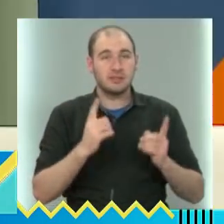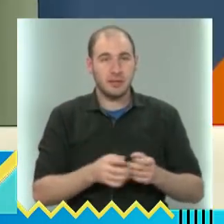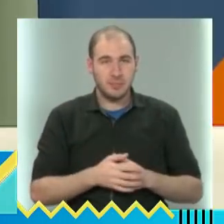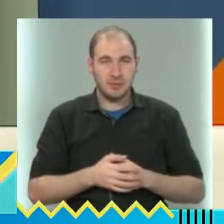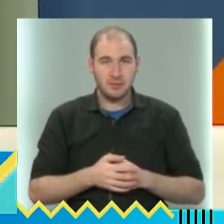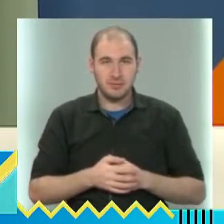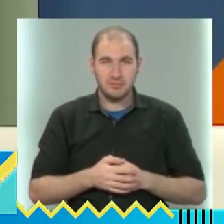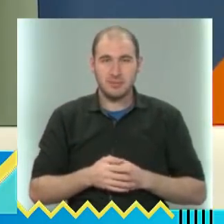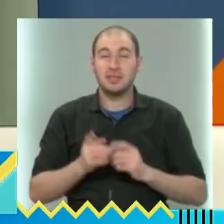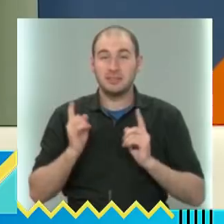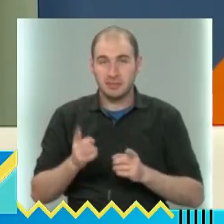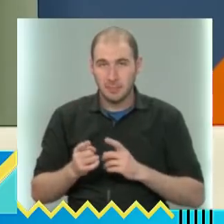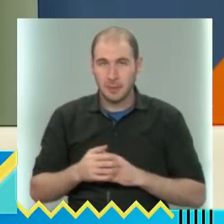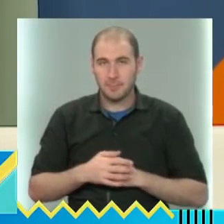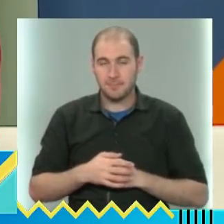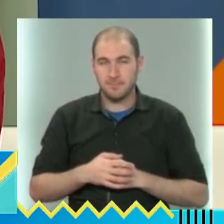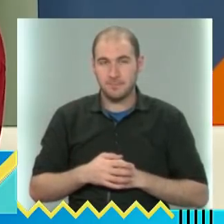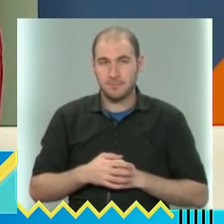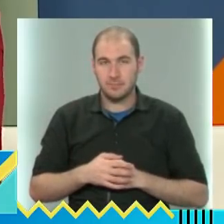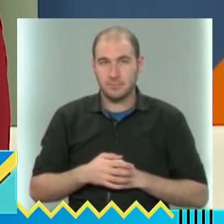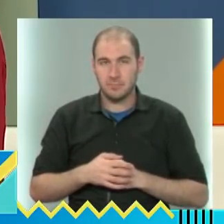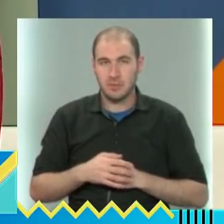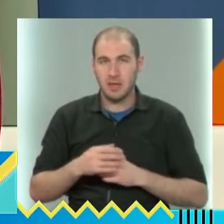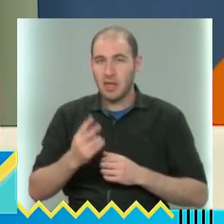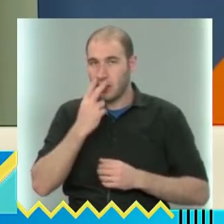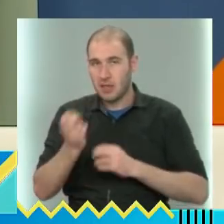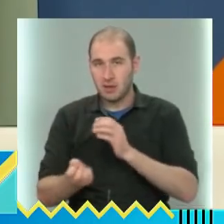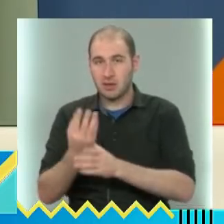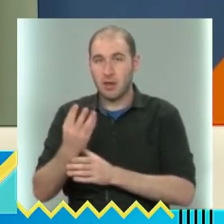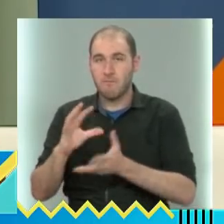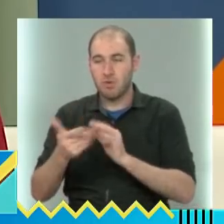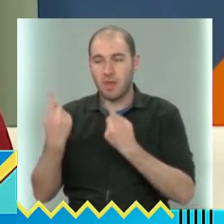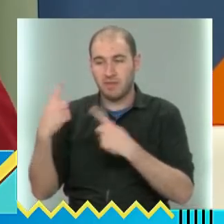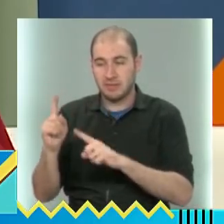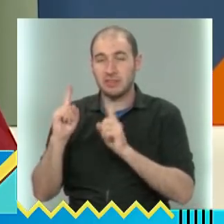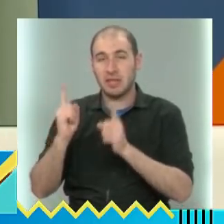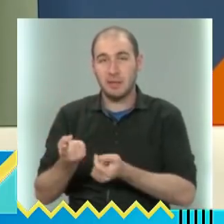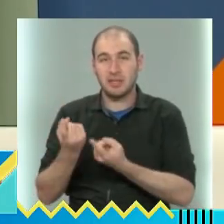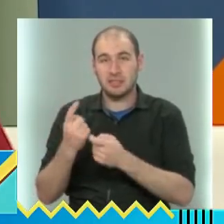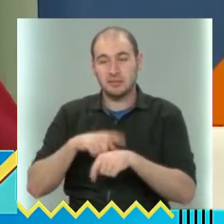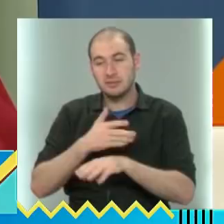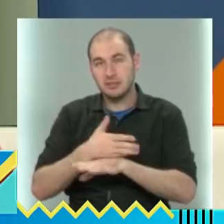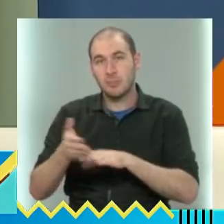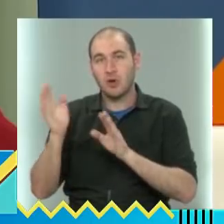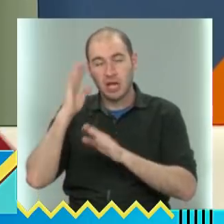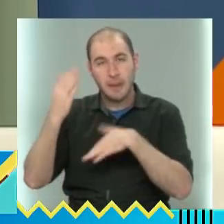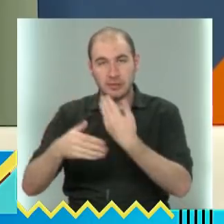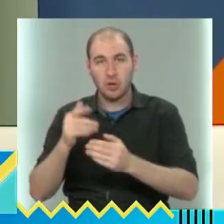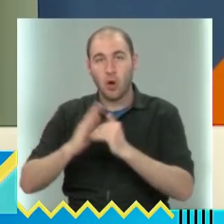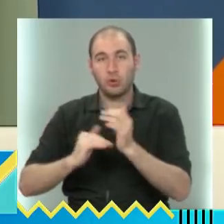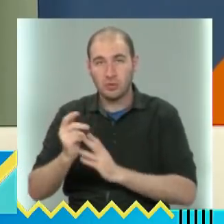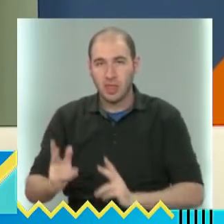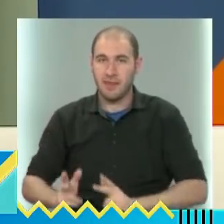Se puede decir, a ver, generar electricidad de otros modos también requiere un tiempo de preparación y de construcción de